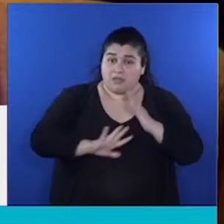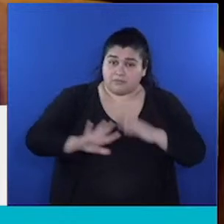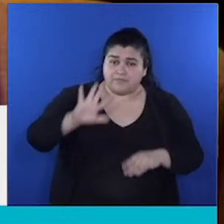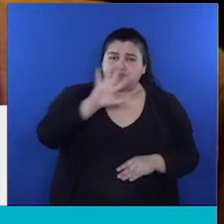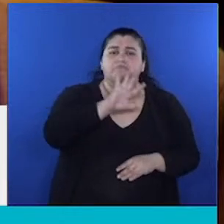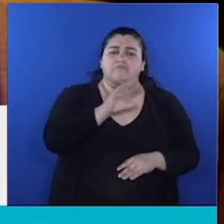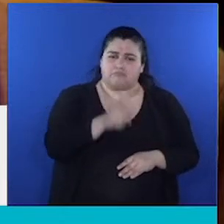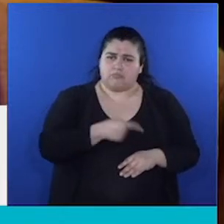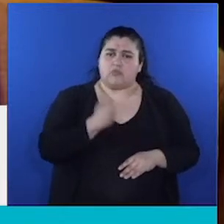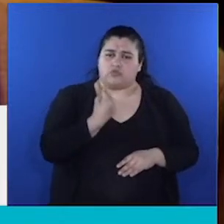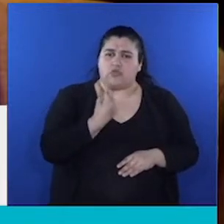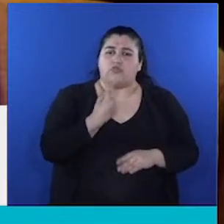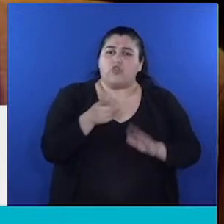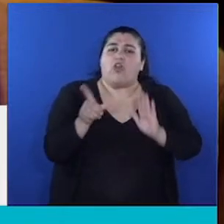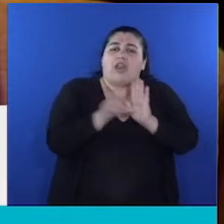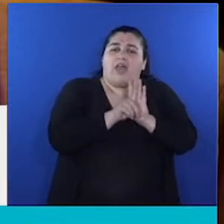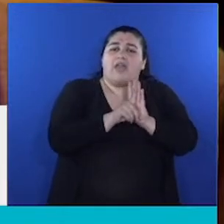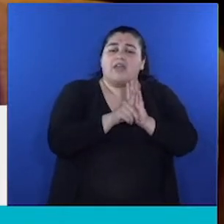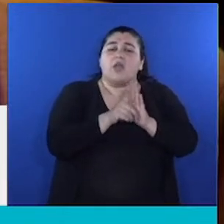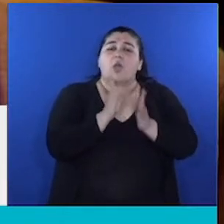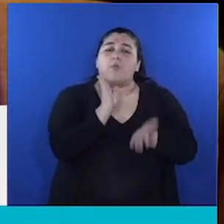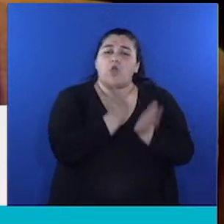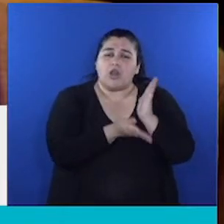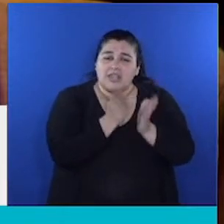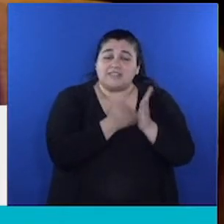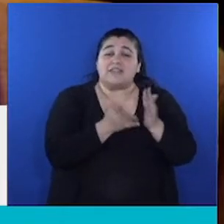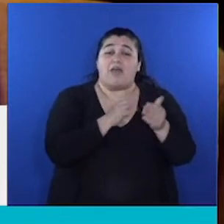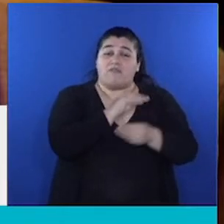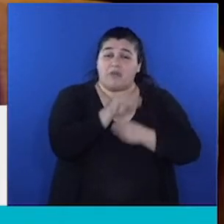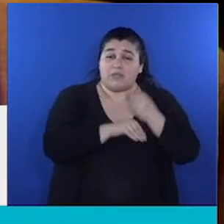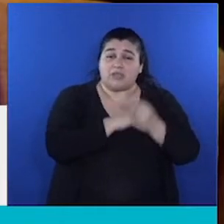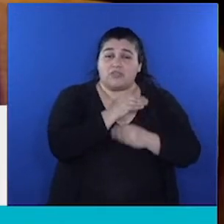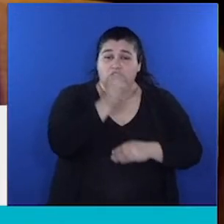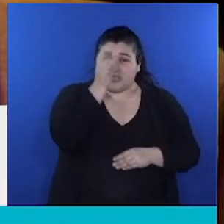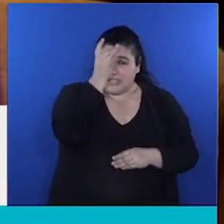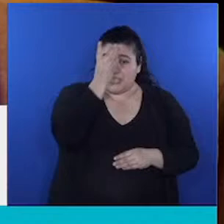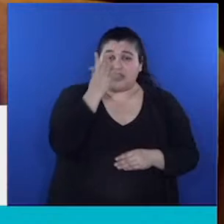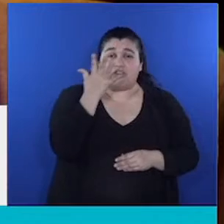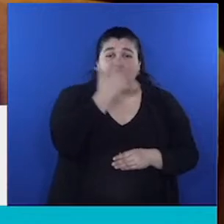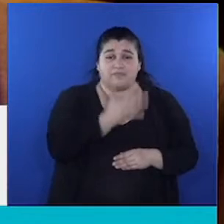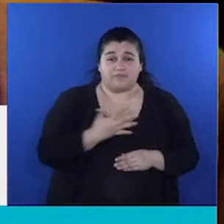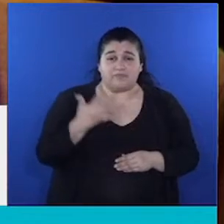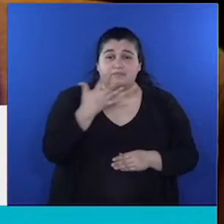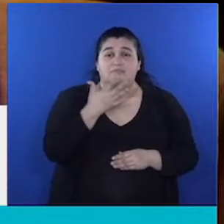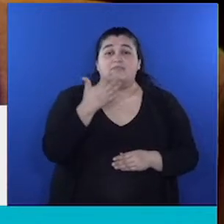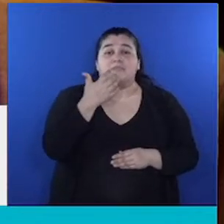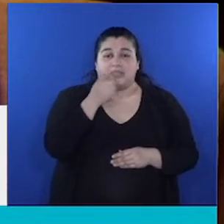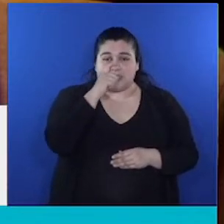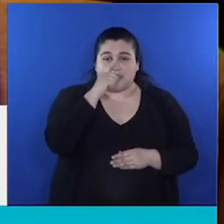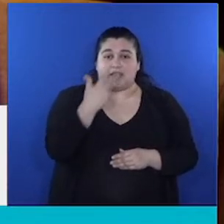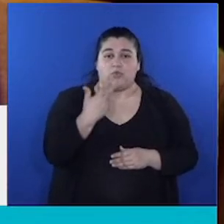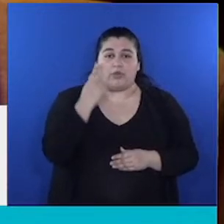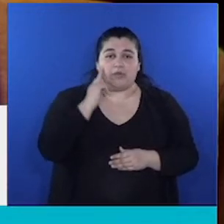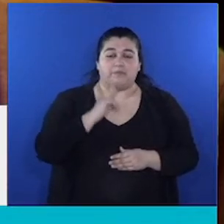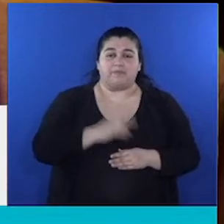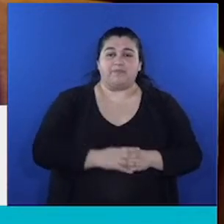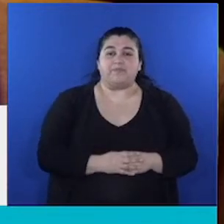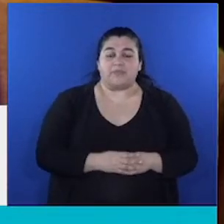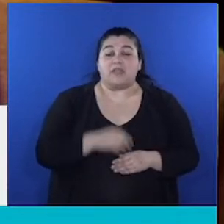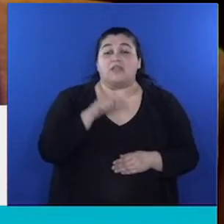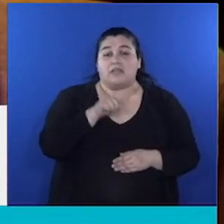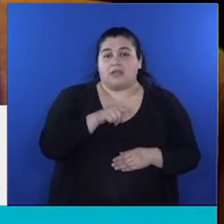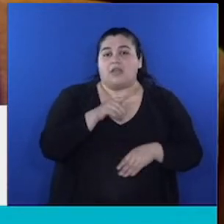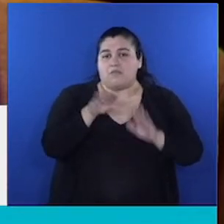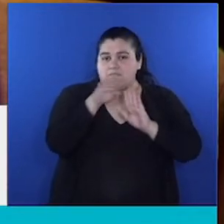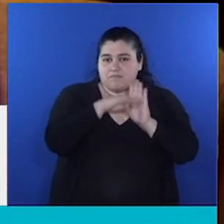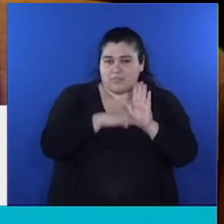tenemos la Ley de Violencia Familiar, la 12.569, que ha operado durante todo este tiempo como la normativa